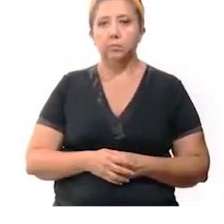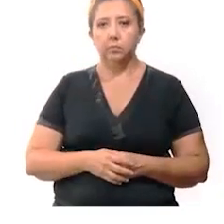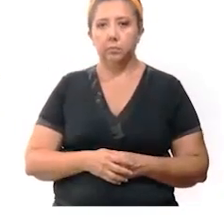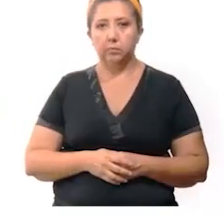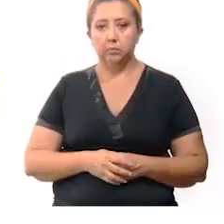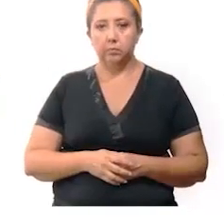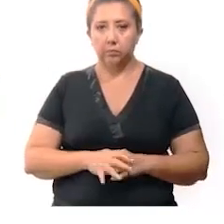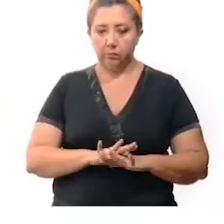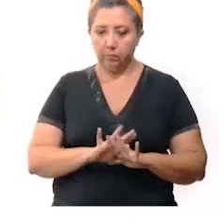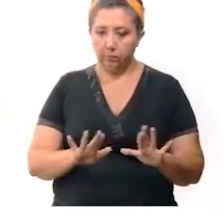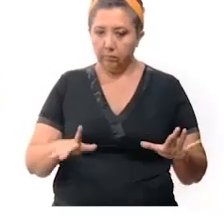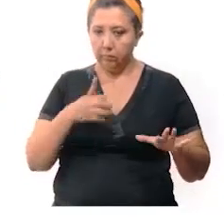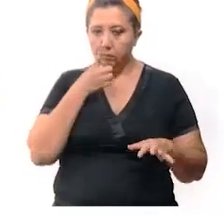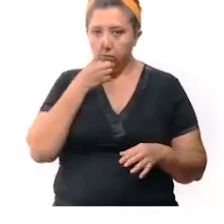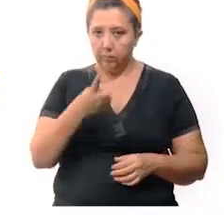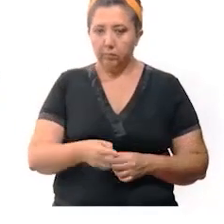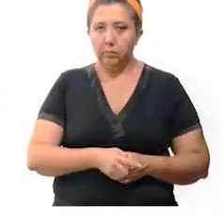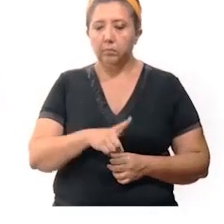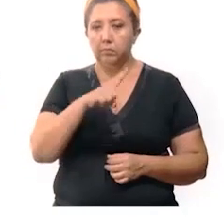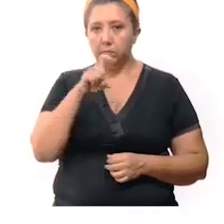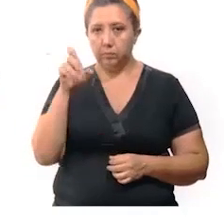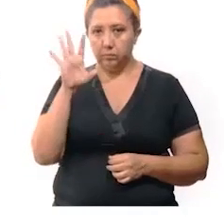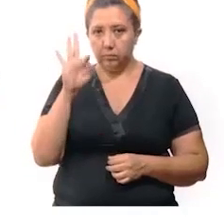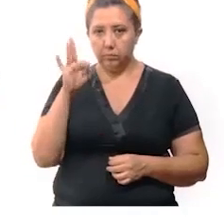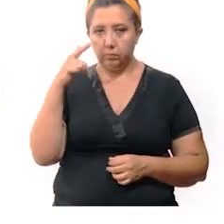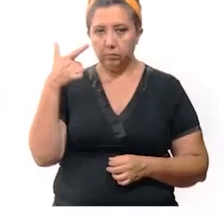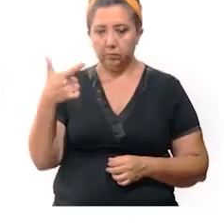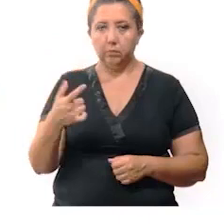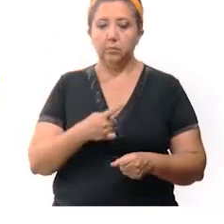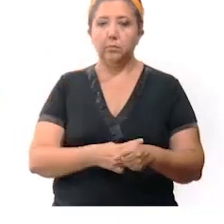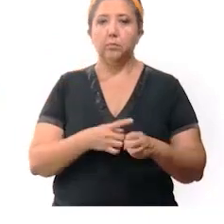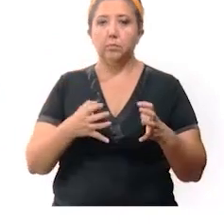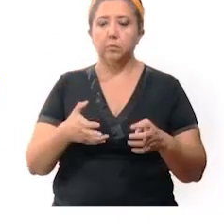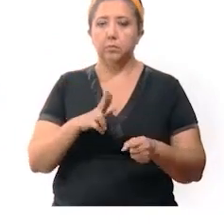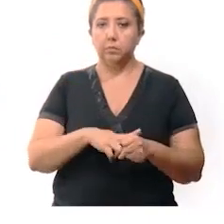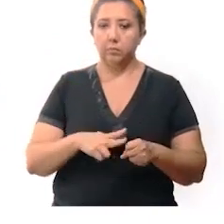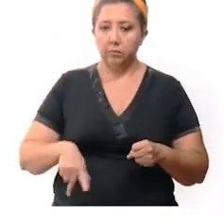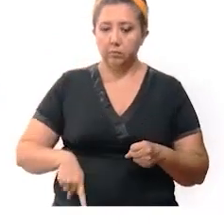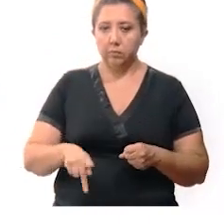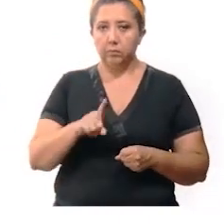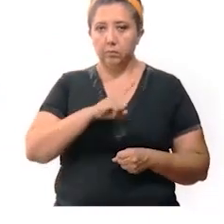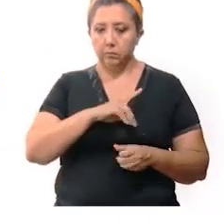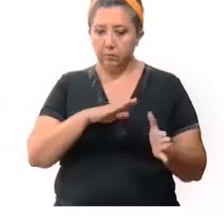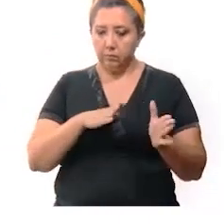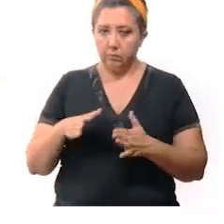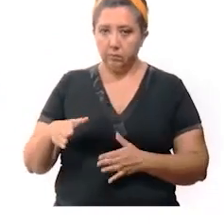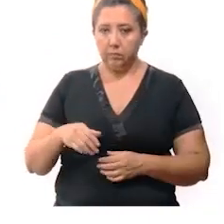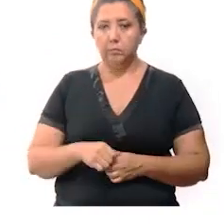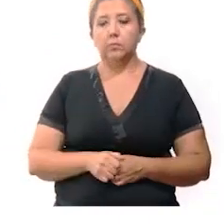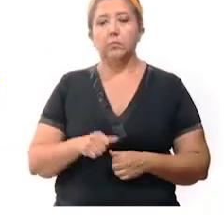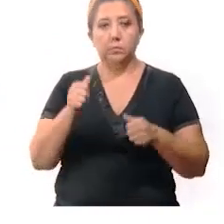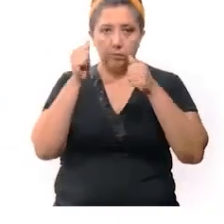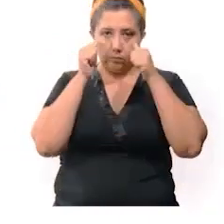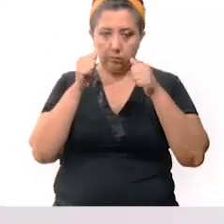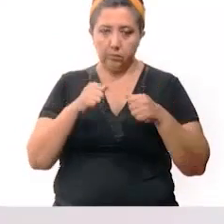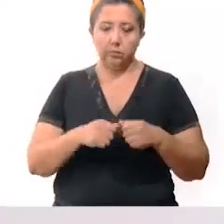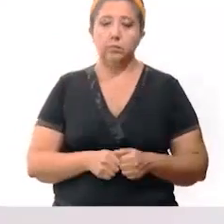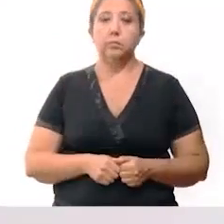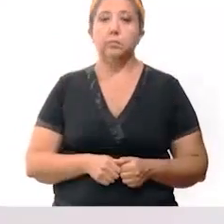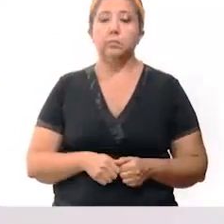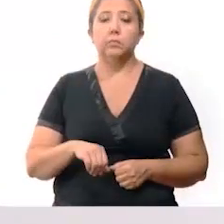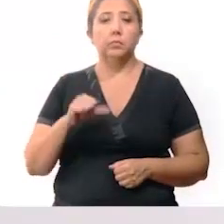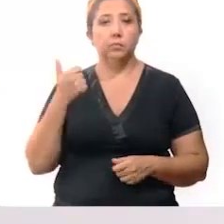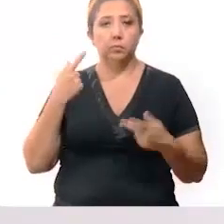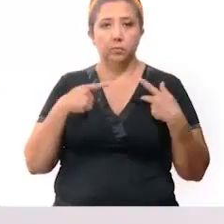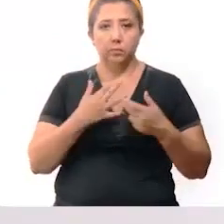leves. Como ya se mencionó, 147 de los casos positivos están en hospitales públicos y en aislamiento total. Hay